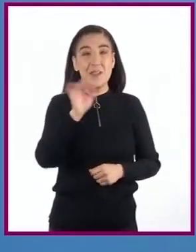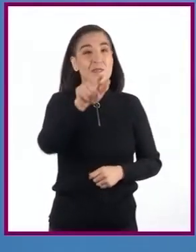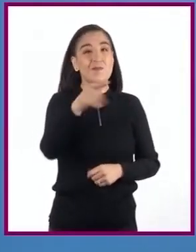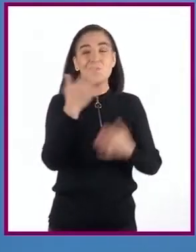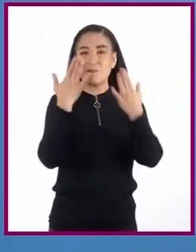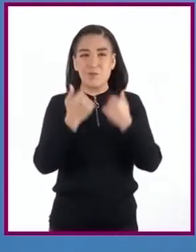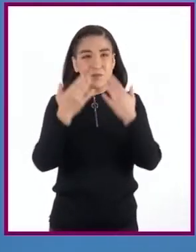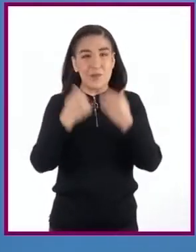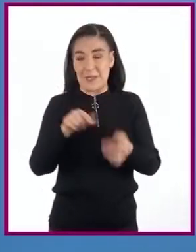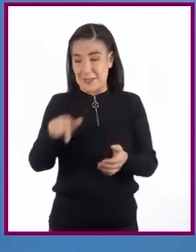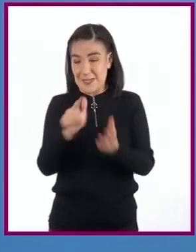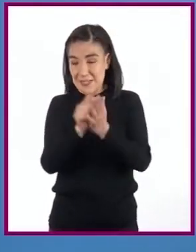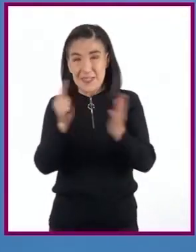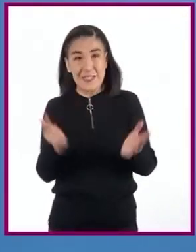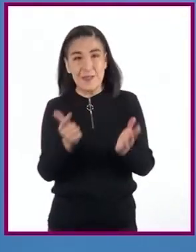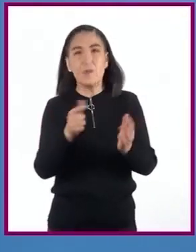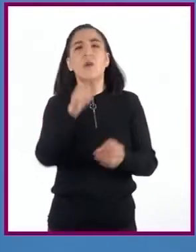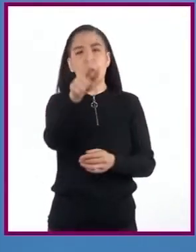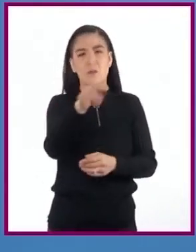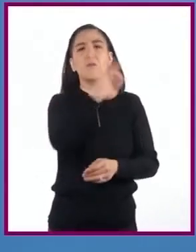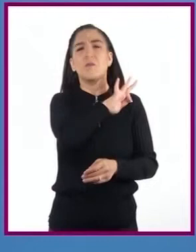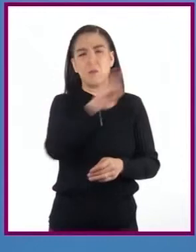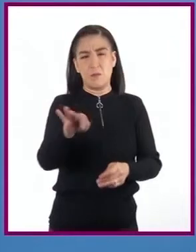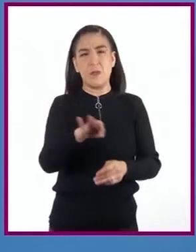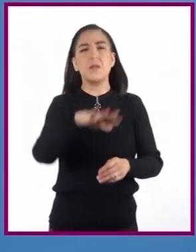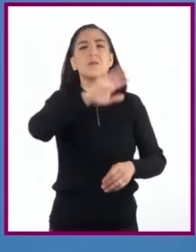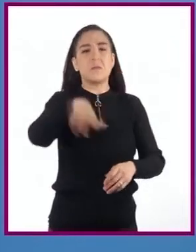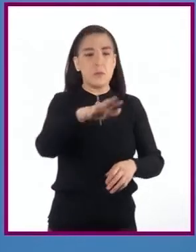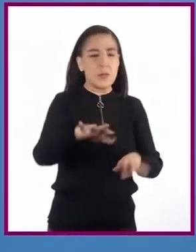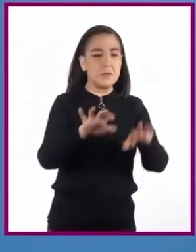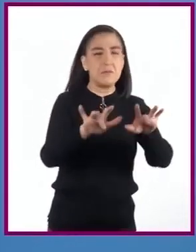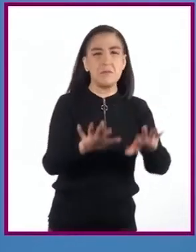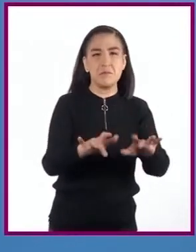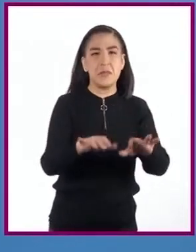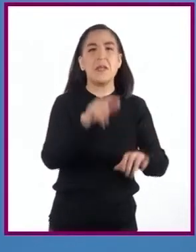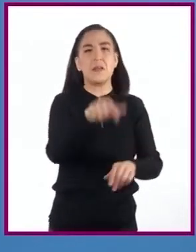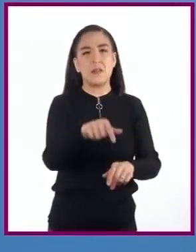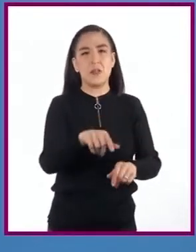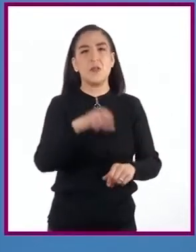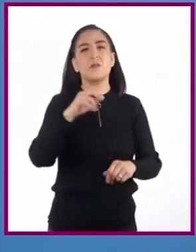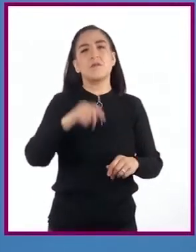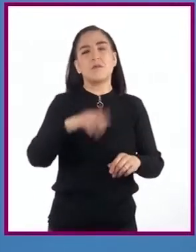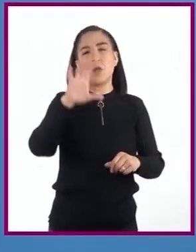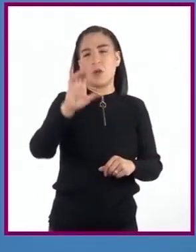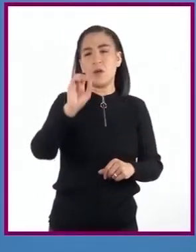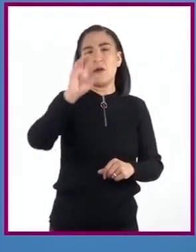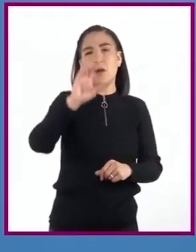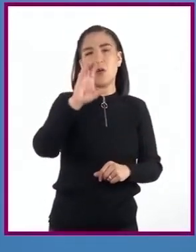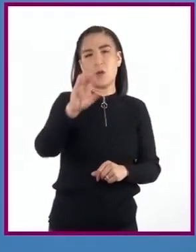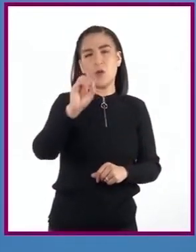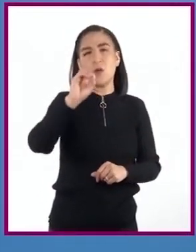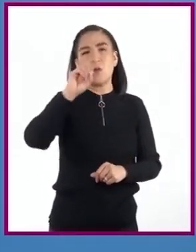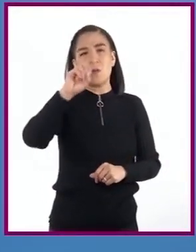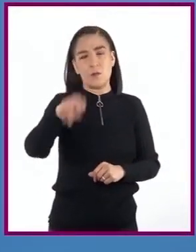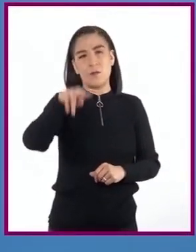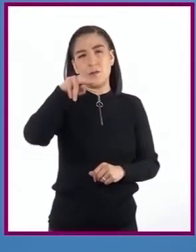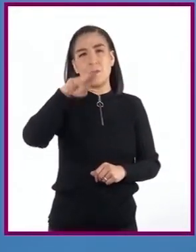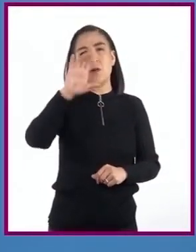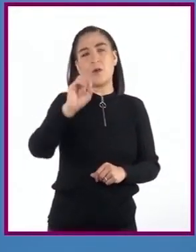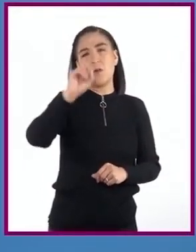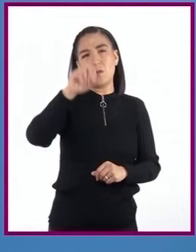tengan físicamente, tienen la opción de consultarlo en la página de la Comisión Nacional de Libros de Texto